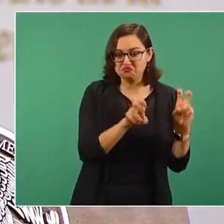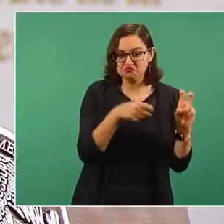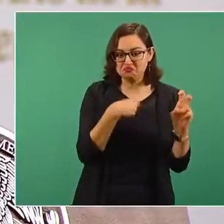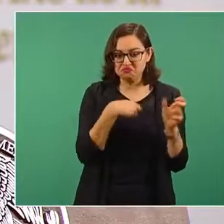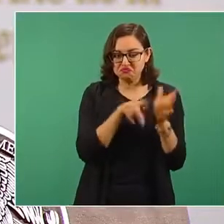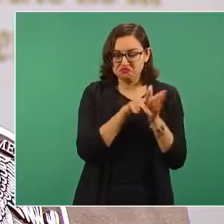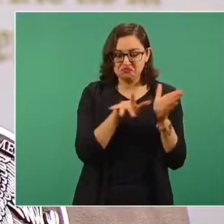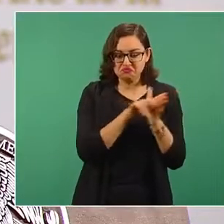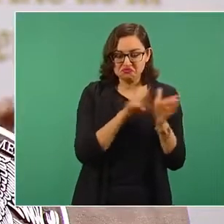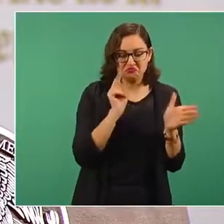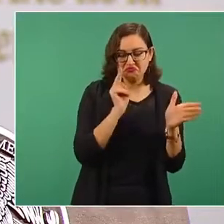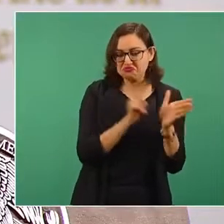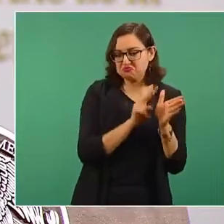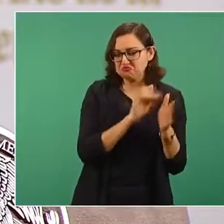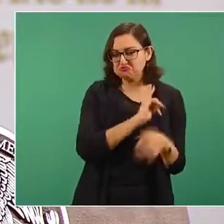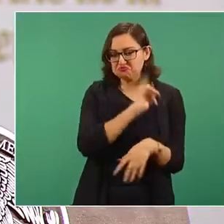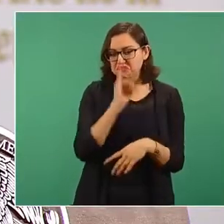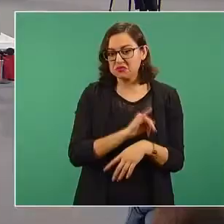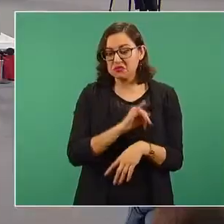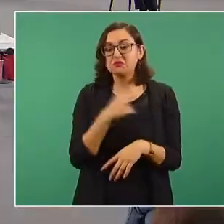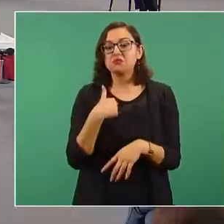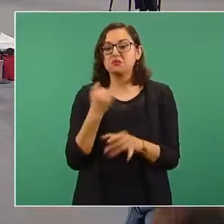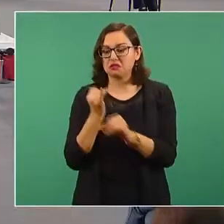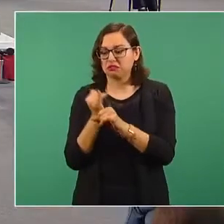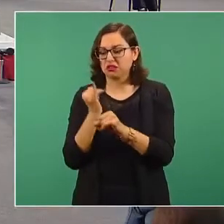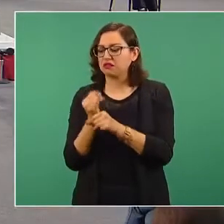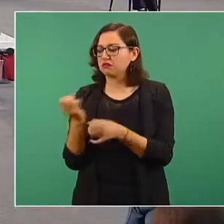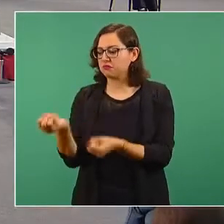las redes, ya